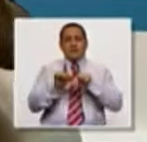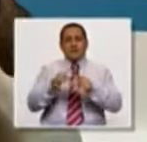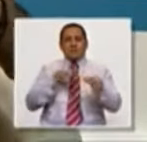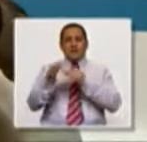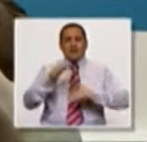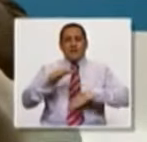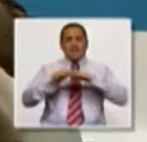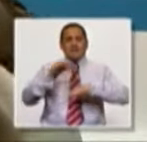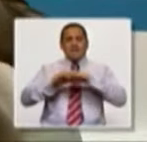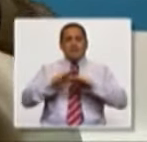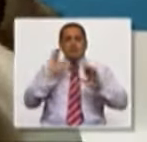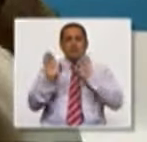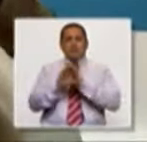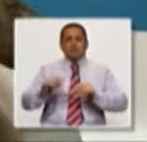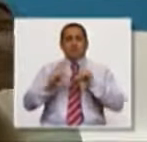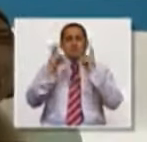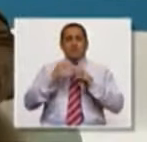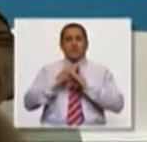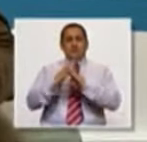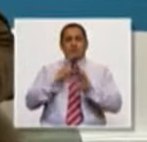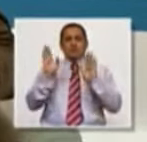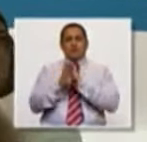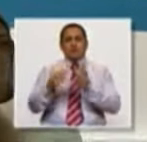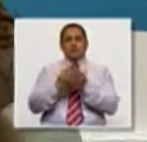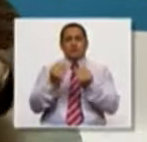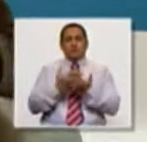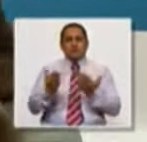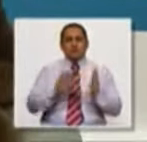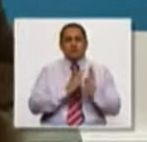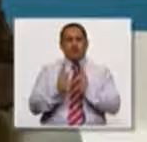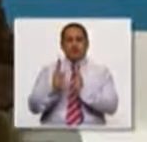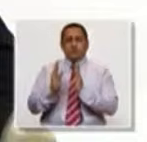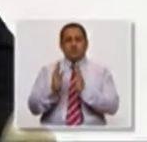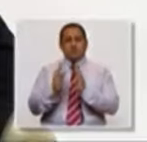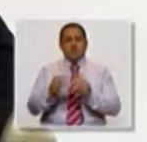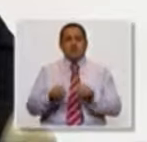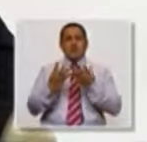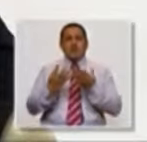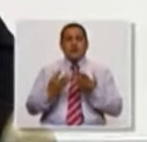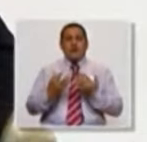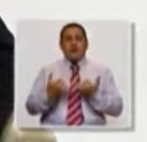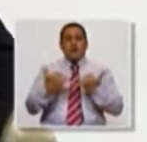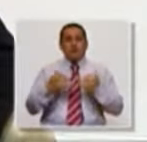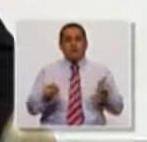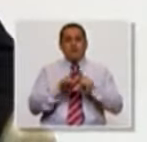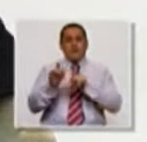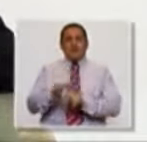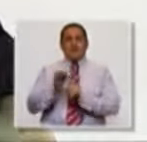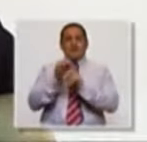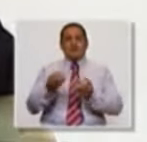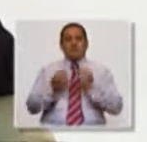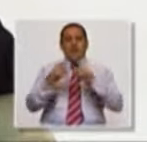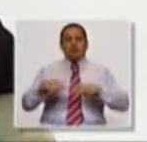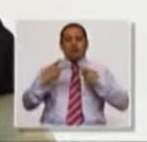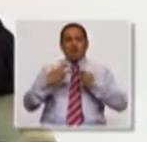delimitar un poco el tema para evitar el alud de procesos, ¿no, Felipe? Sí, especialmente para